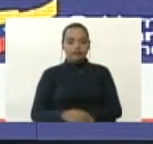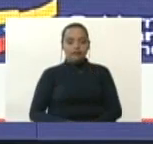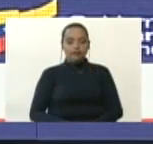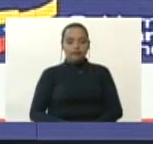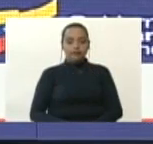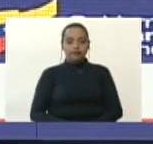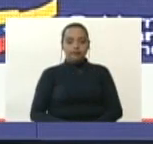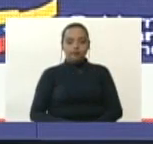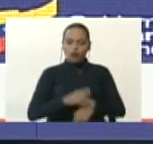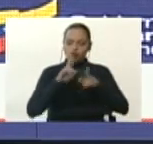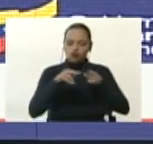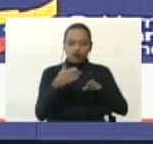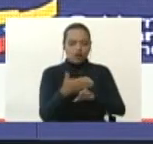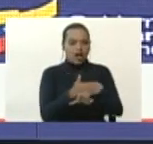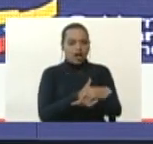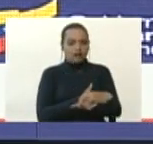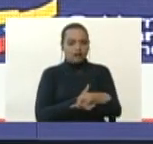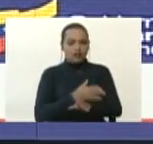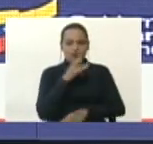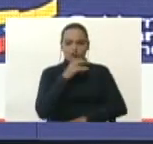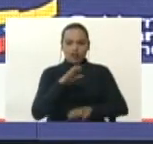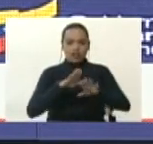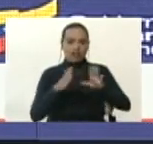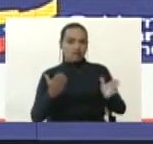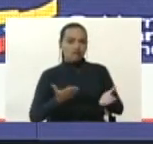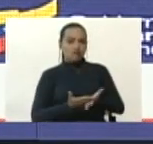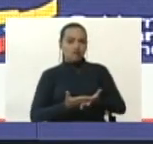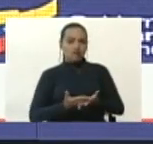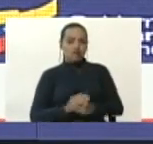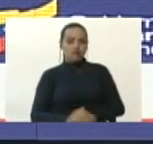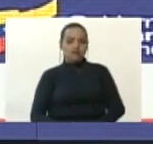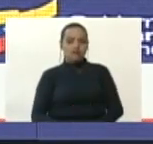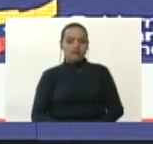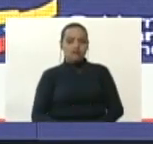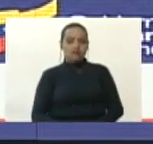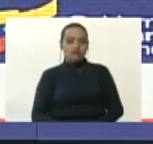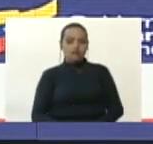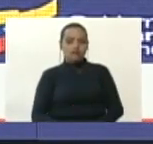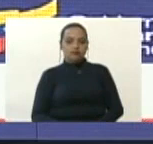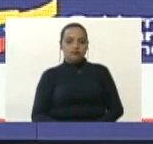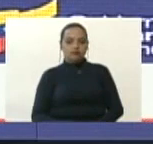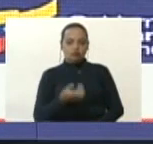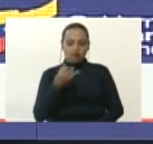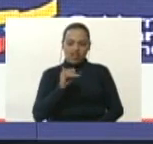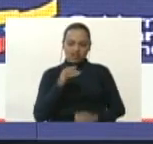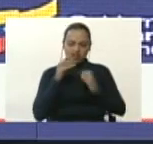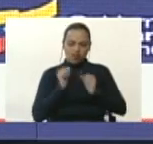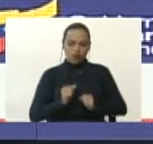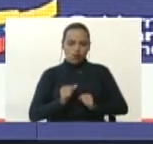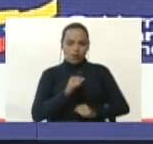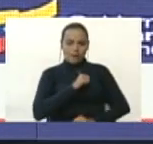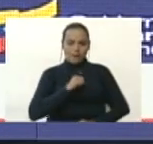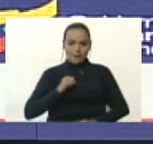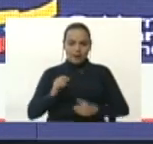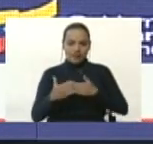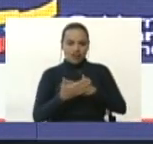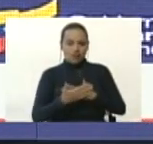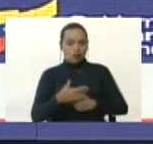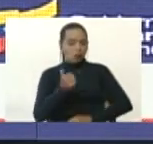Eso nunca, jamás, eso no existe en el mundo, no existe en el mundo. Si usted tiene un seguro privado en cualquier lugar del